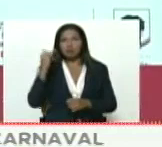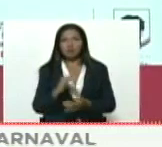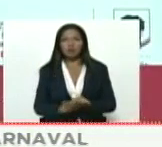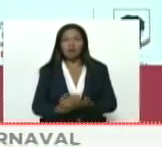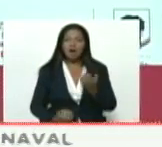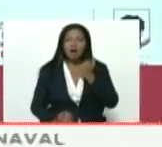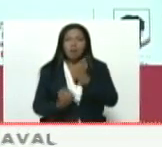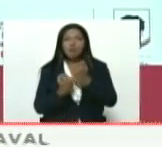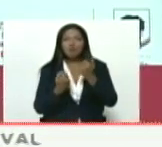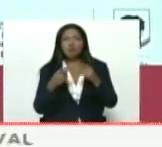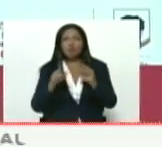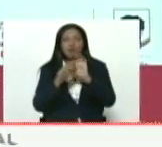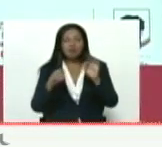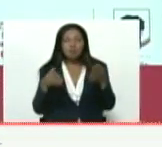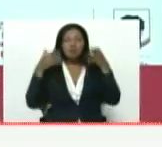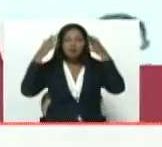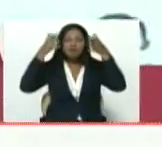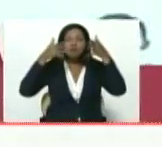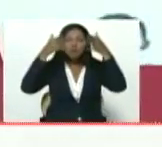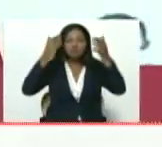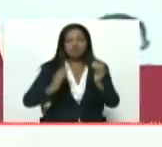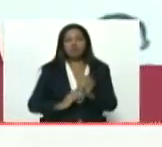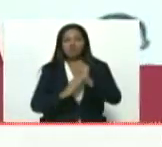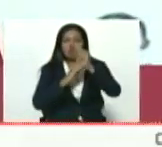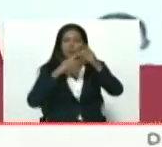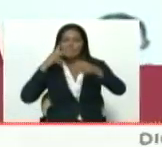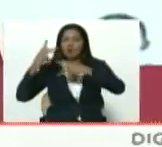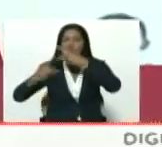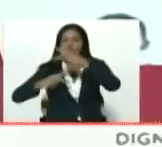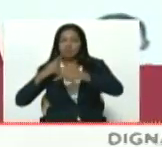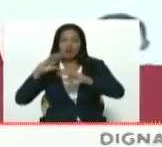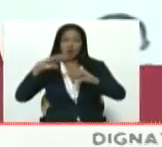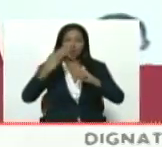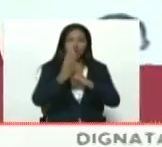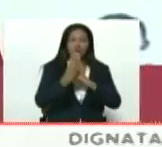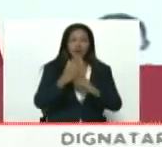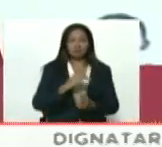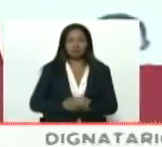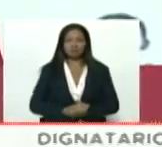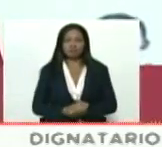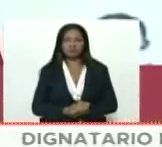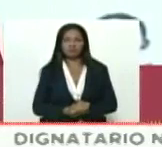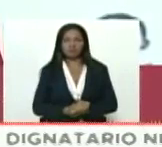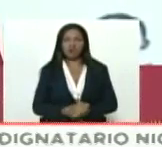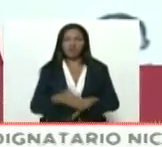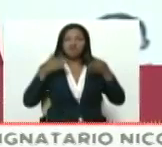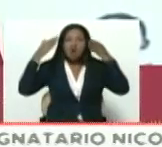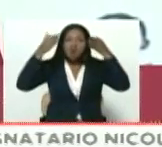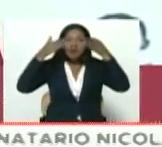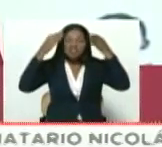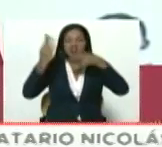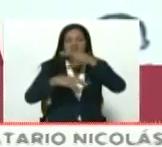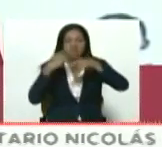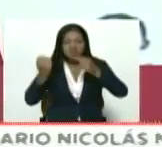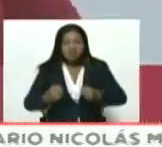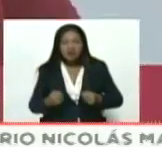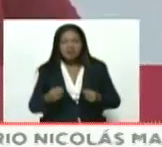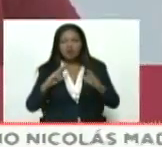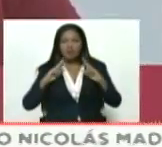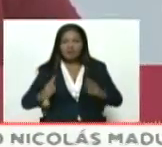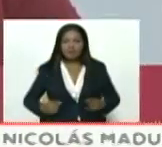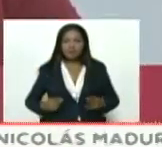sólida, formación doctrinaria, política, cultural, formación revolucionaria,